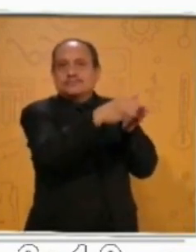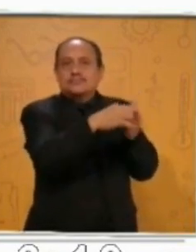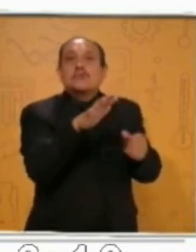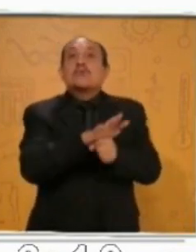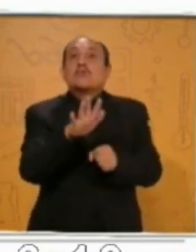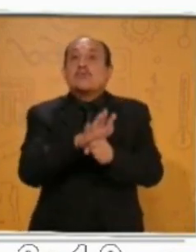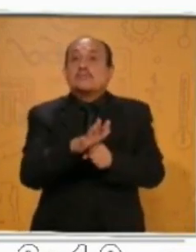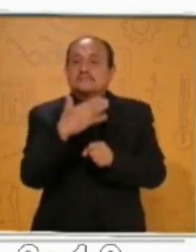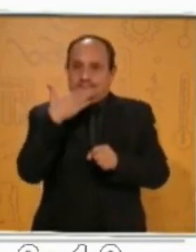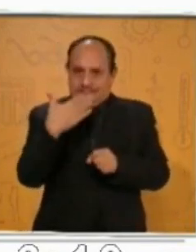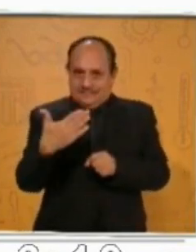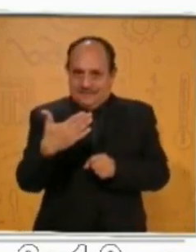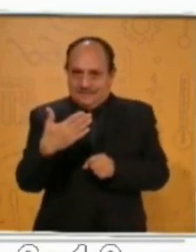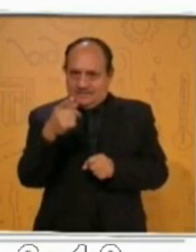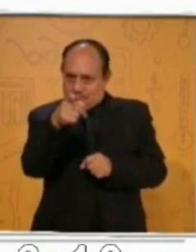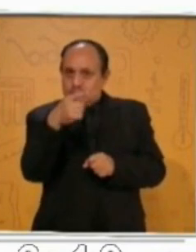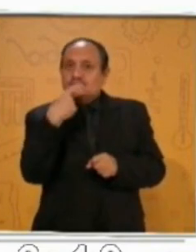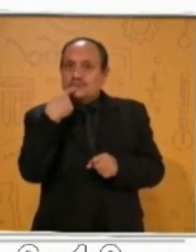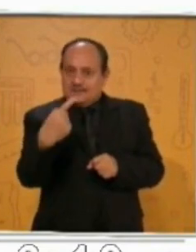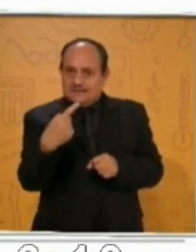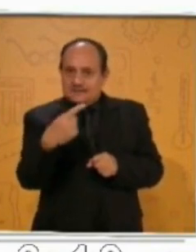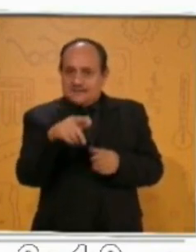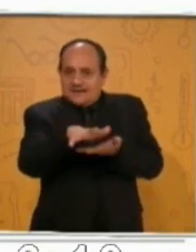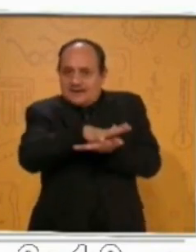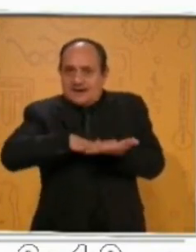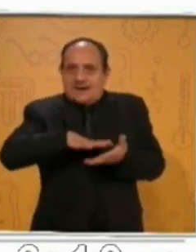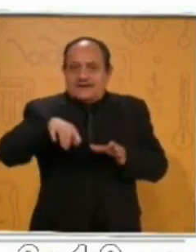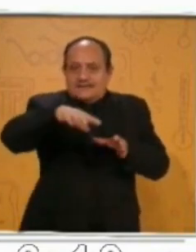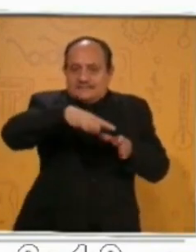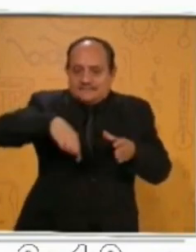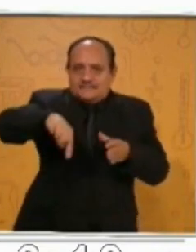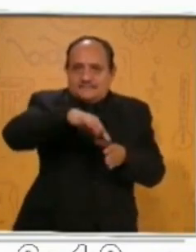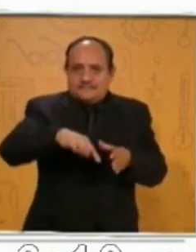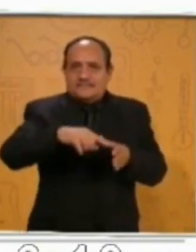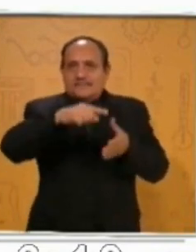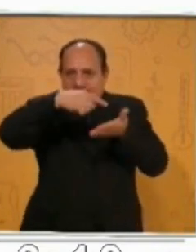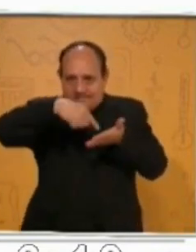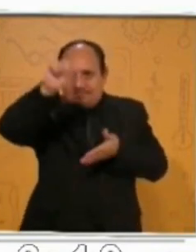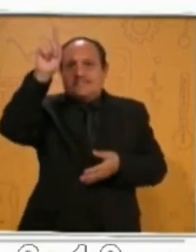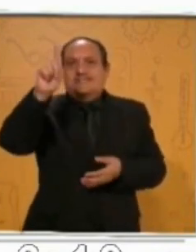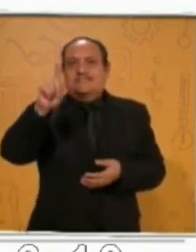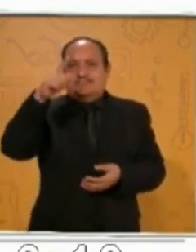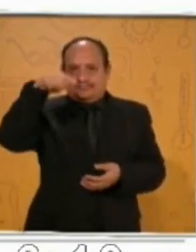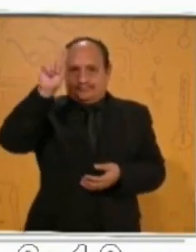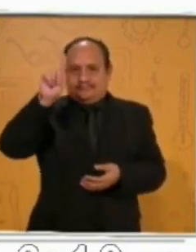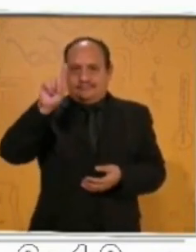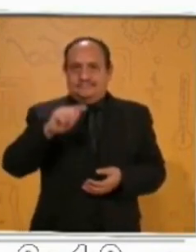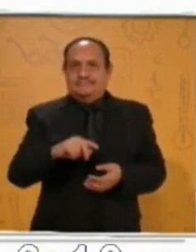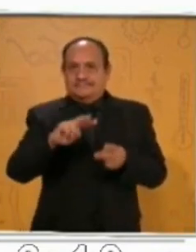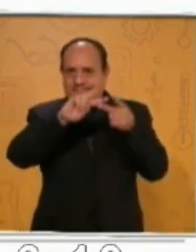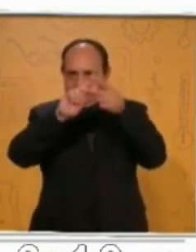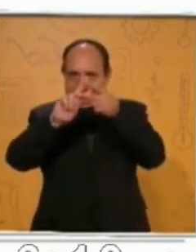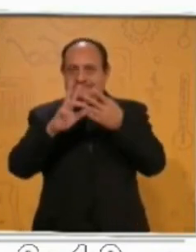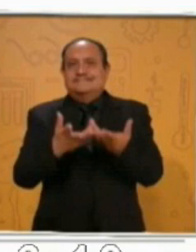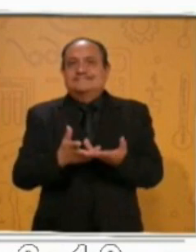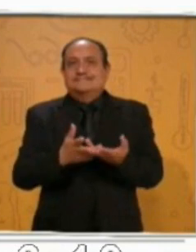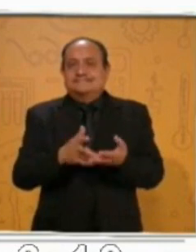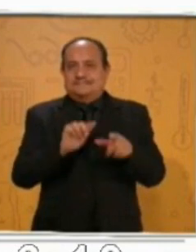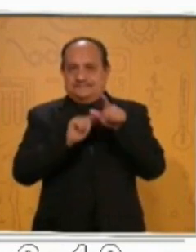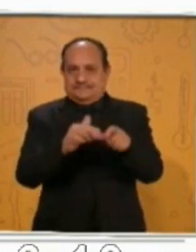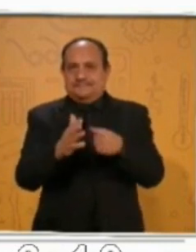Muy bien, si ustedes dijeron que era el área del círculo, pónganselo correcto. Vamos a ver la